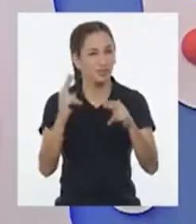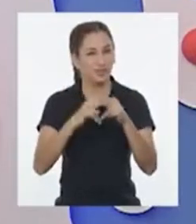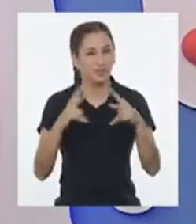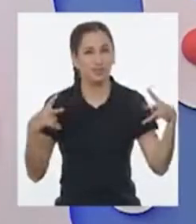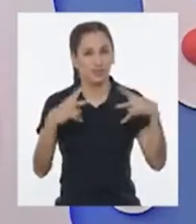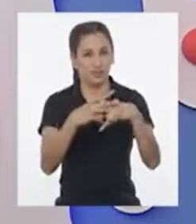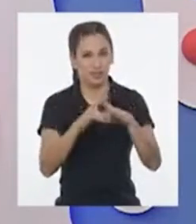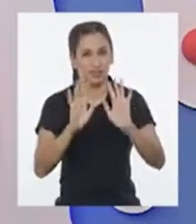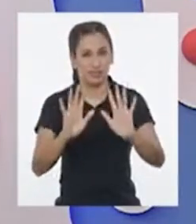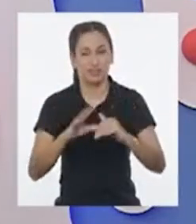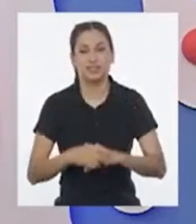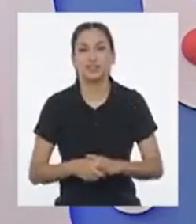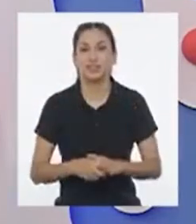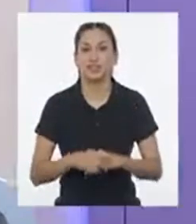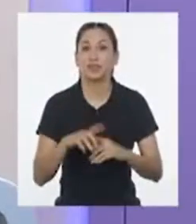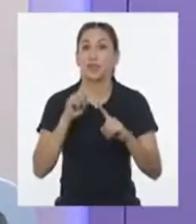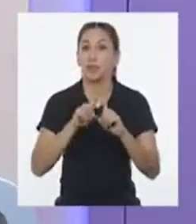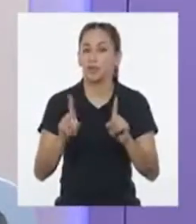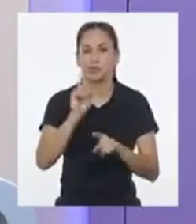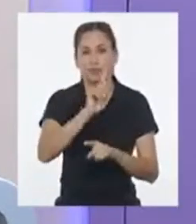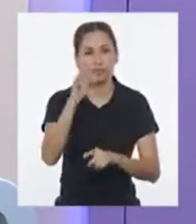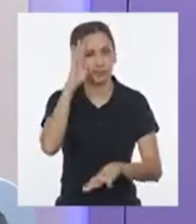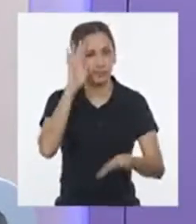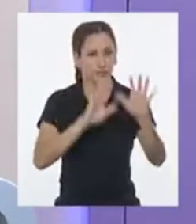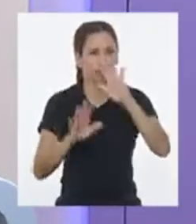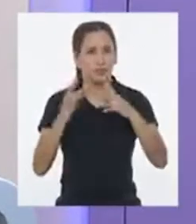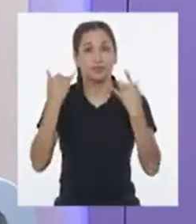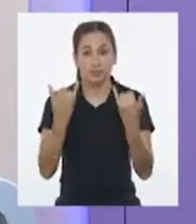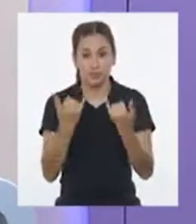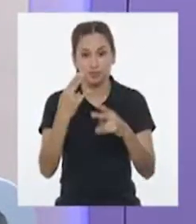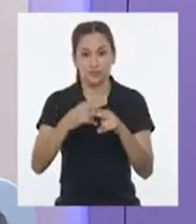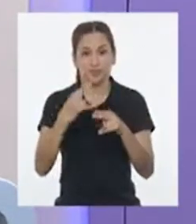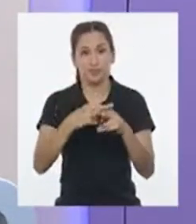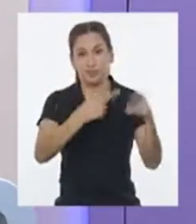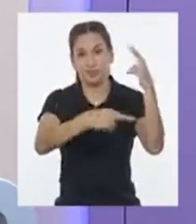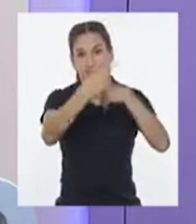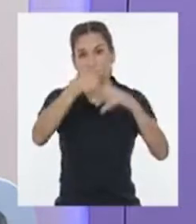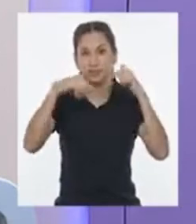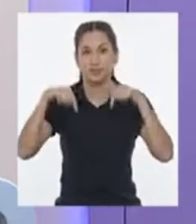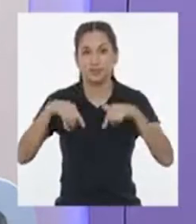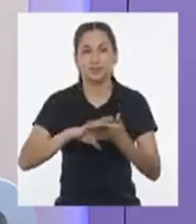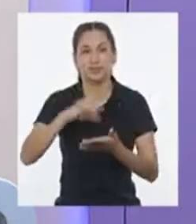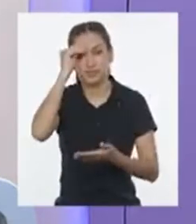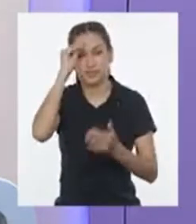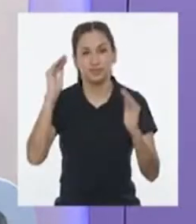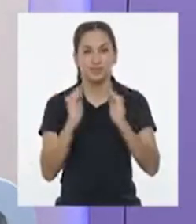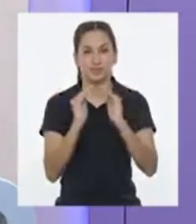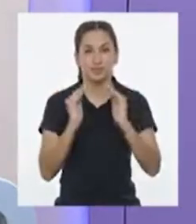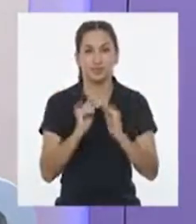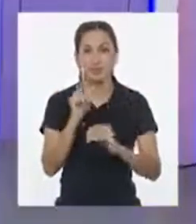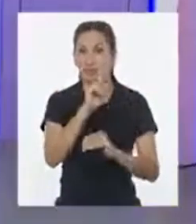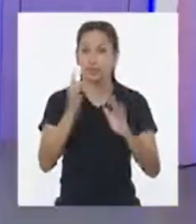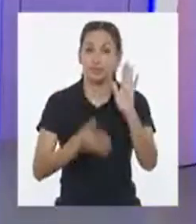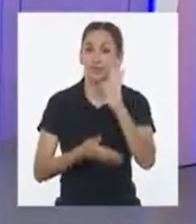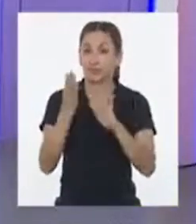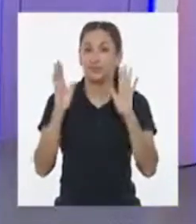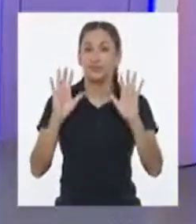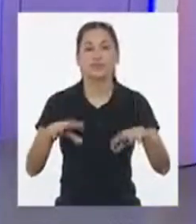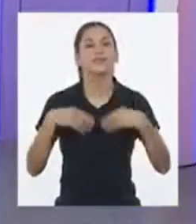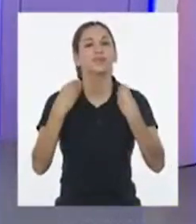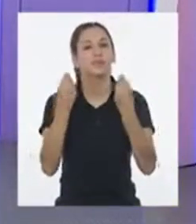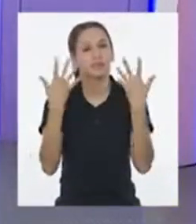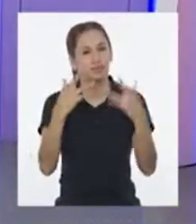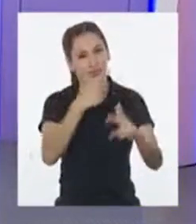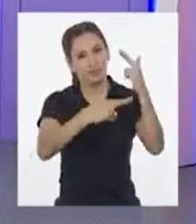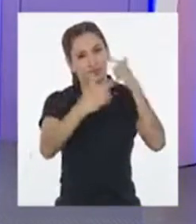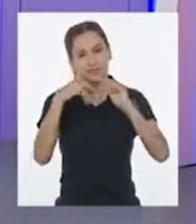una breve pausa. Pero no se preocupen, que ya volveremos con más en Aprendo en Casa. No se